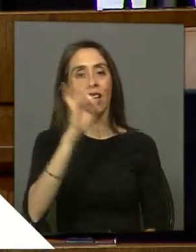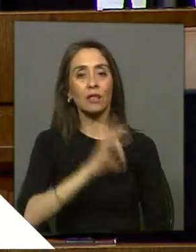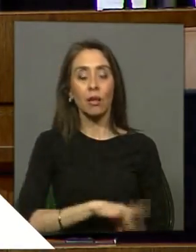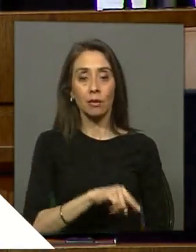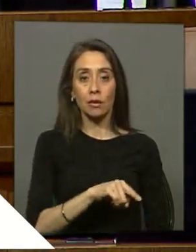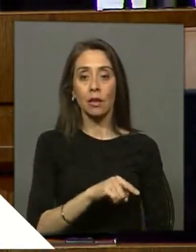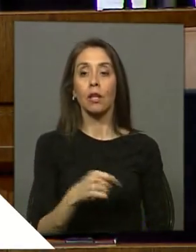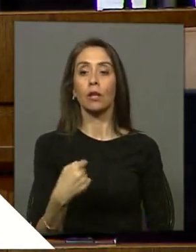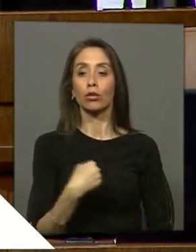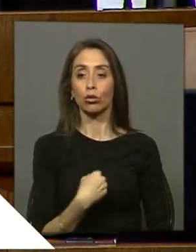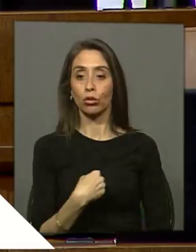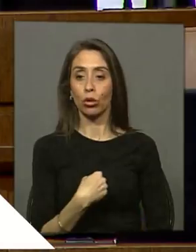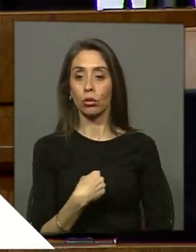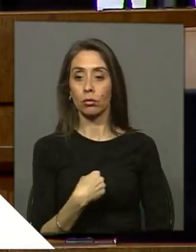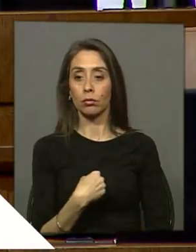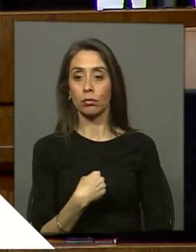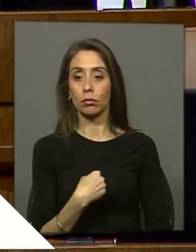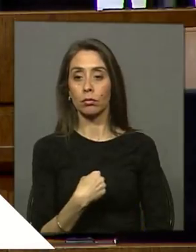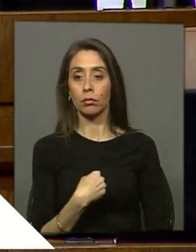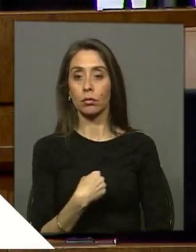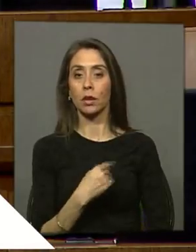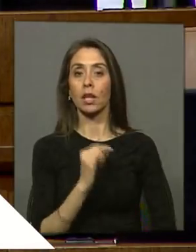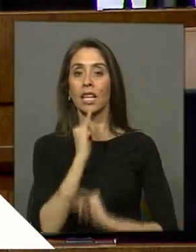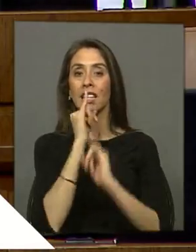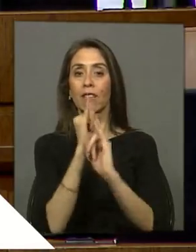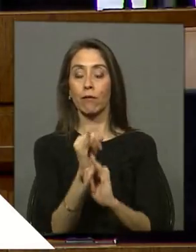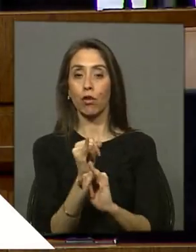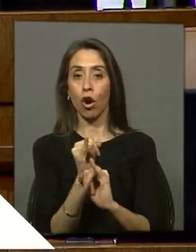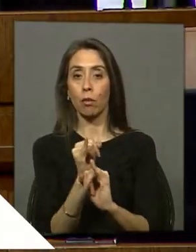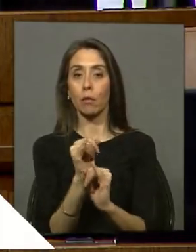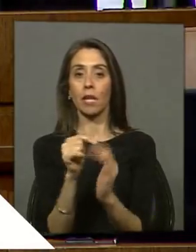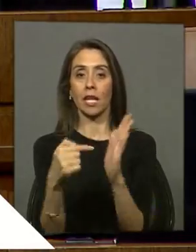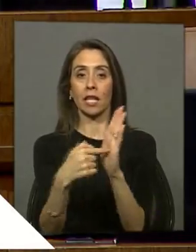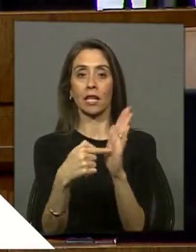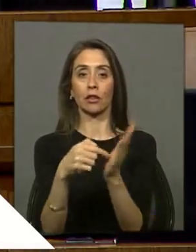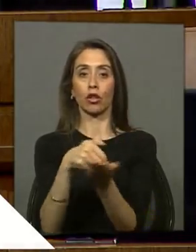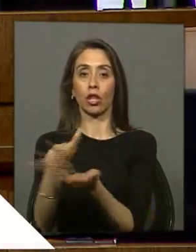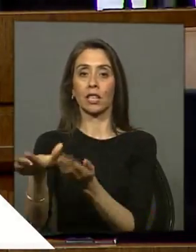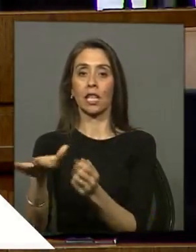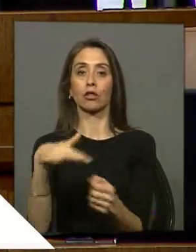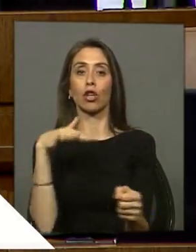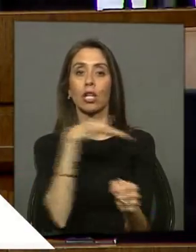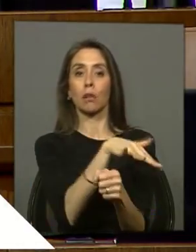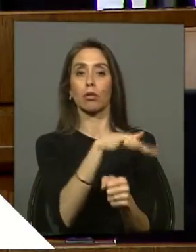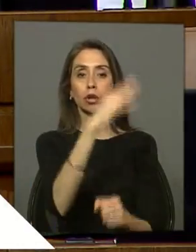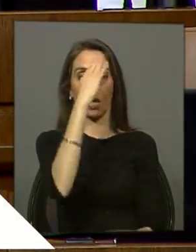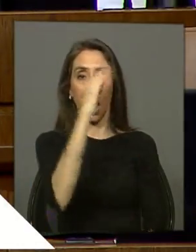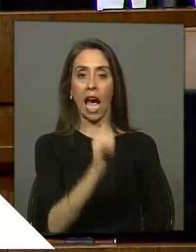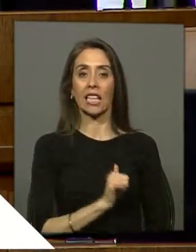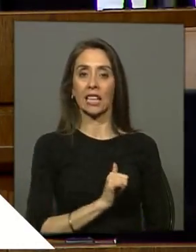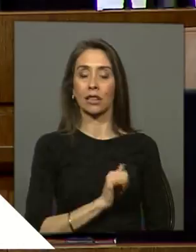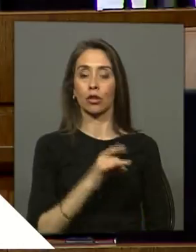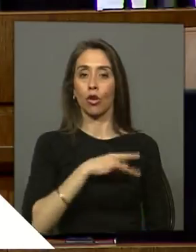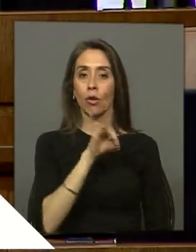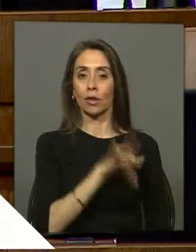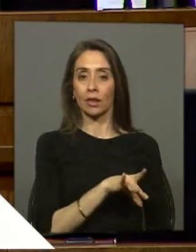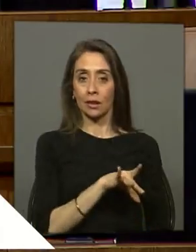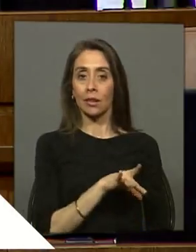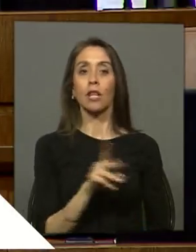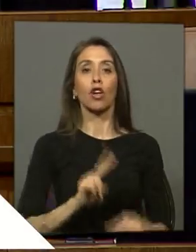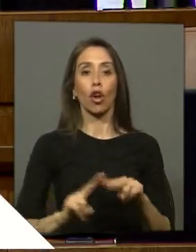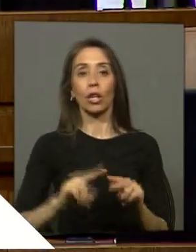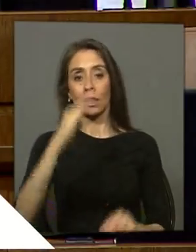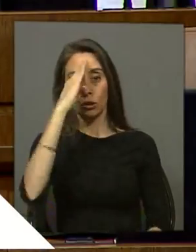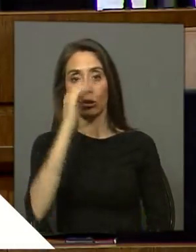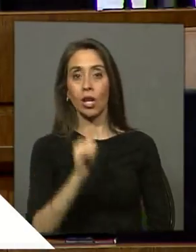yo al menos respecto del informe rechazo el reproche que se le haga al ejército porque incluso lo que hizo el